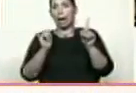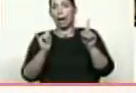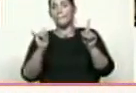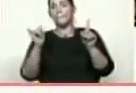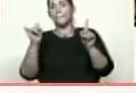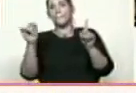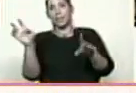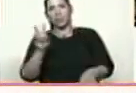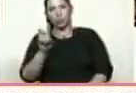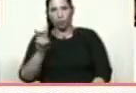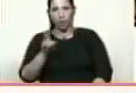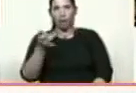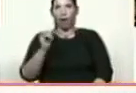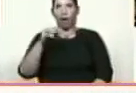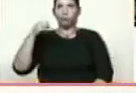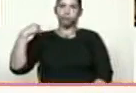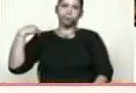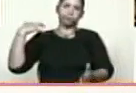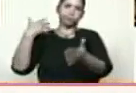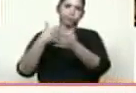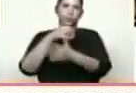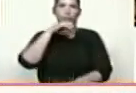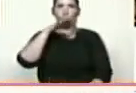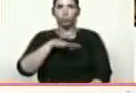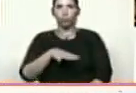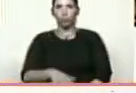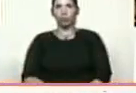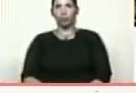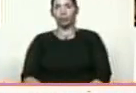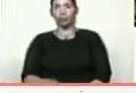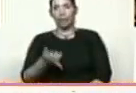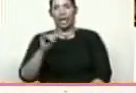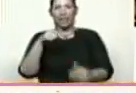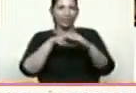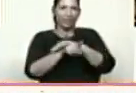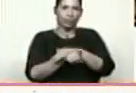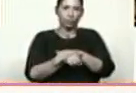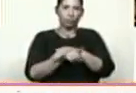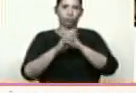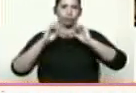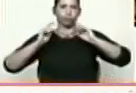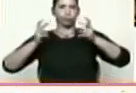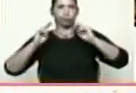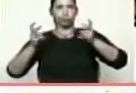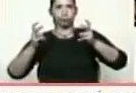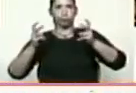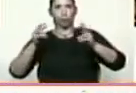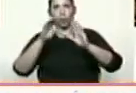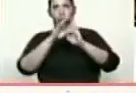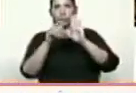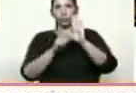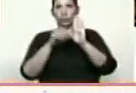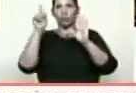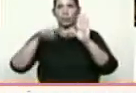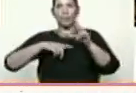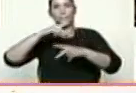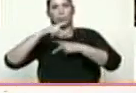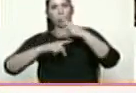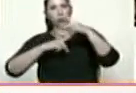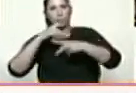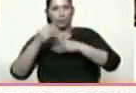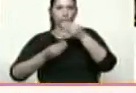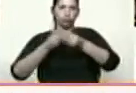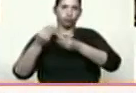su historia. Tanto por el contenido de la Constitución, como por el procedimiento utilizado para